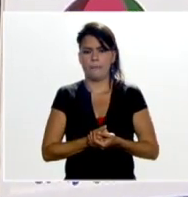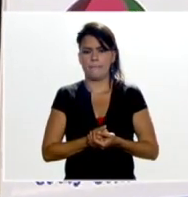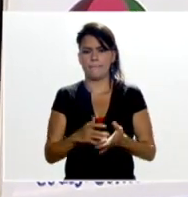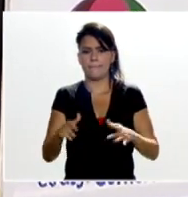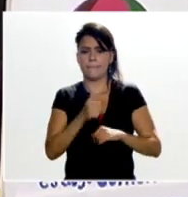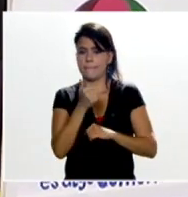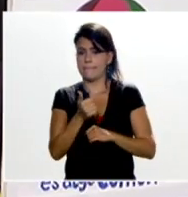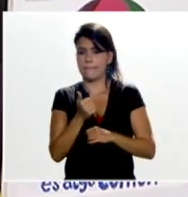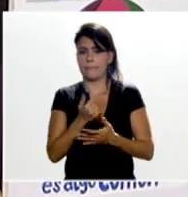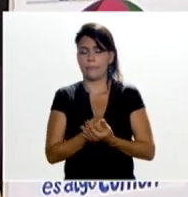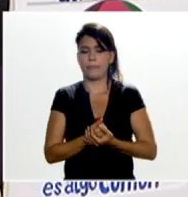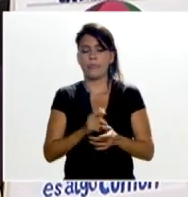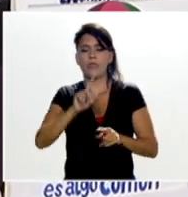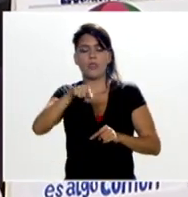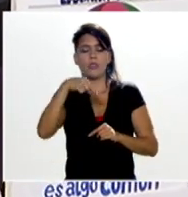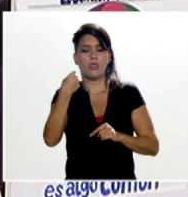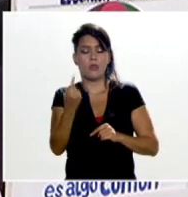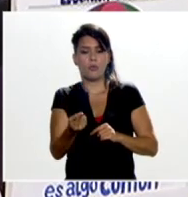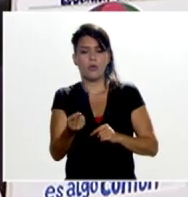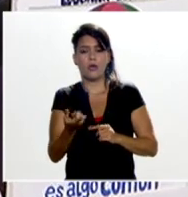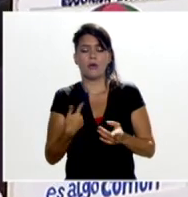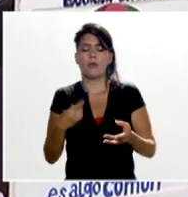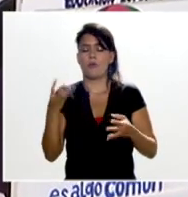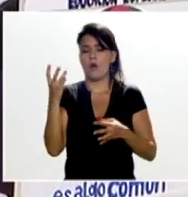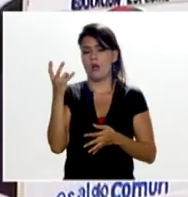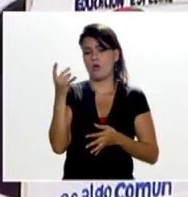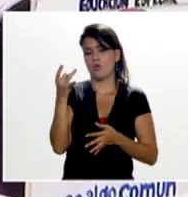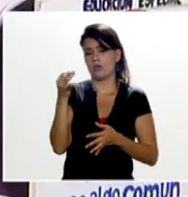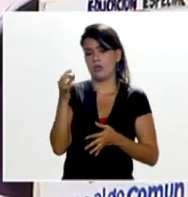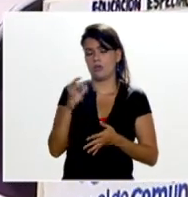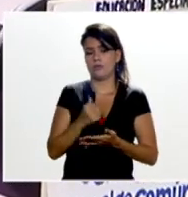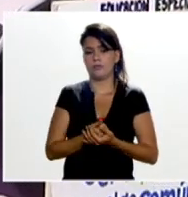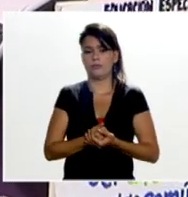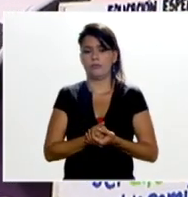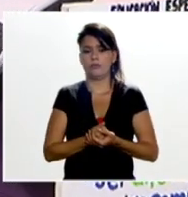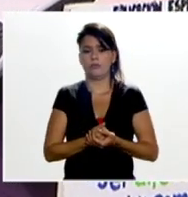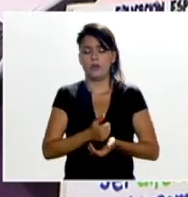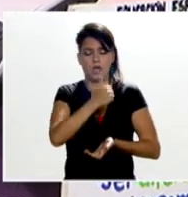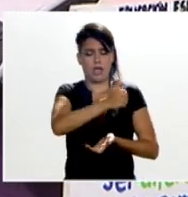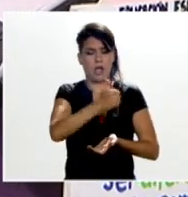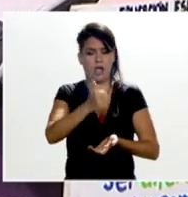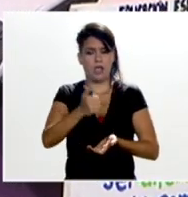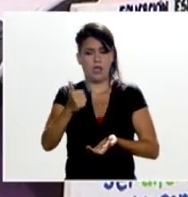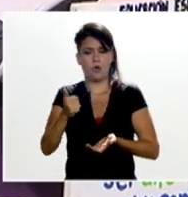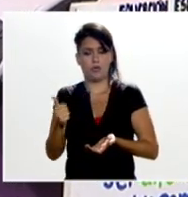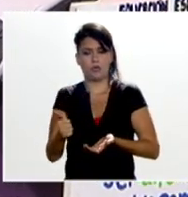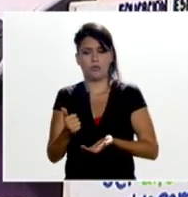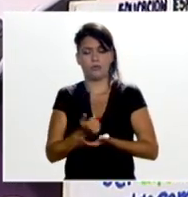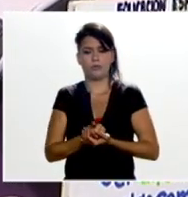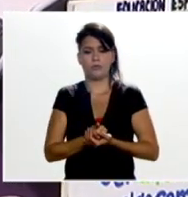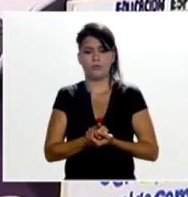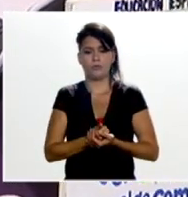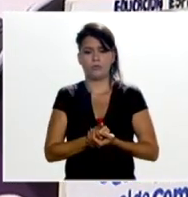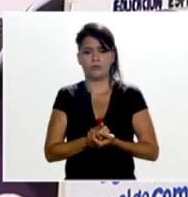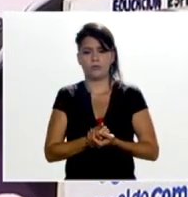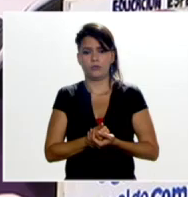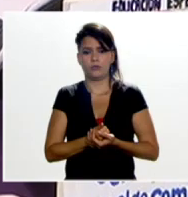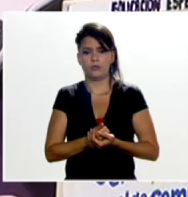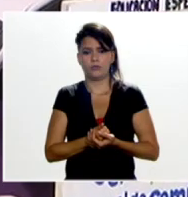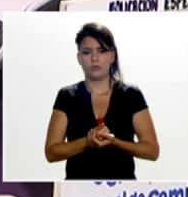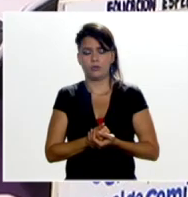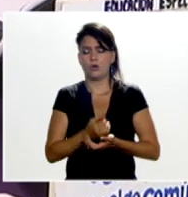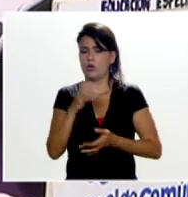Bien, luego vamos a cortar cada uno de